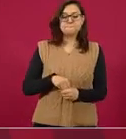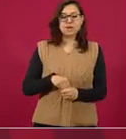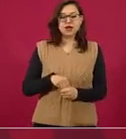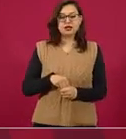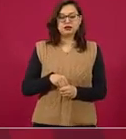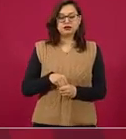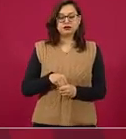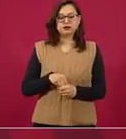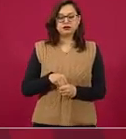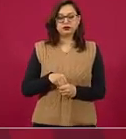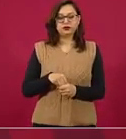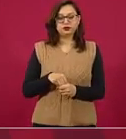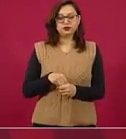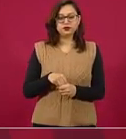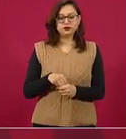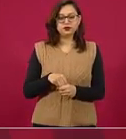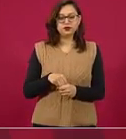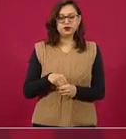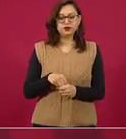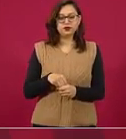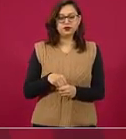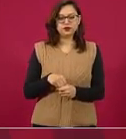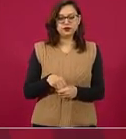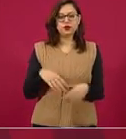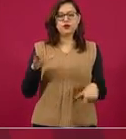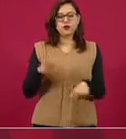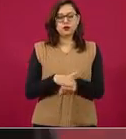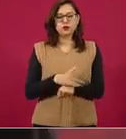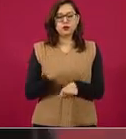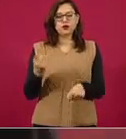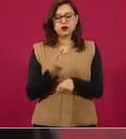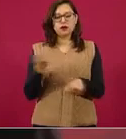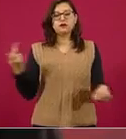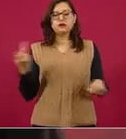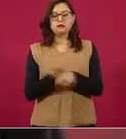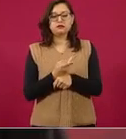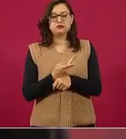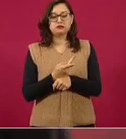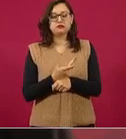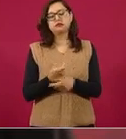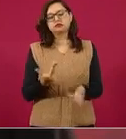porque además de que saqueaban y robaban,